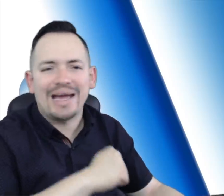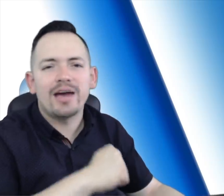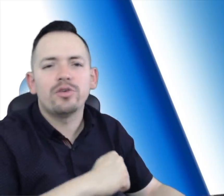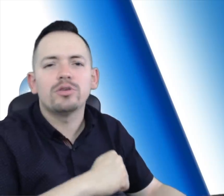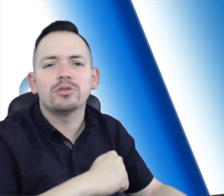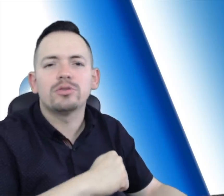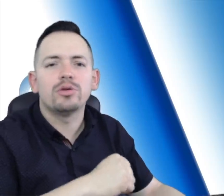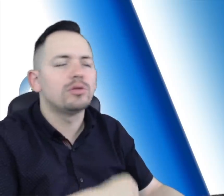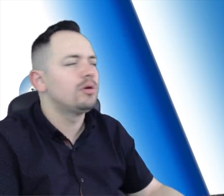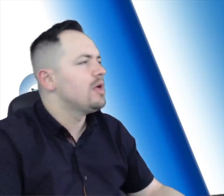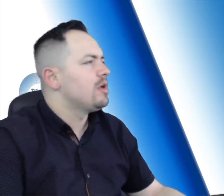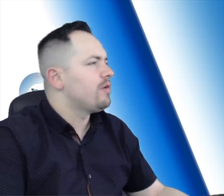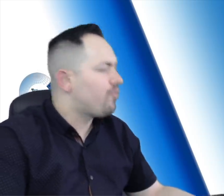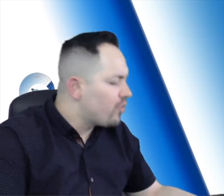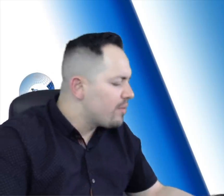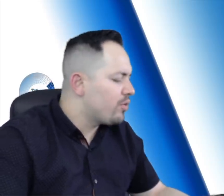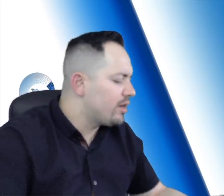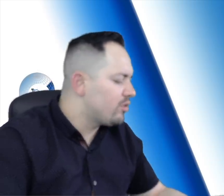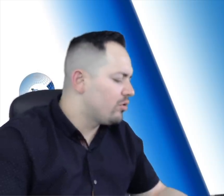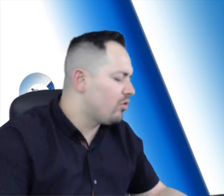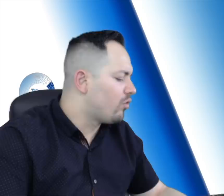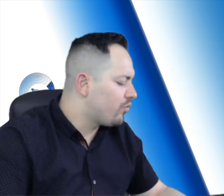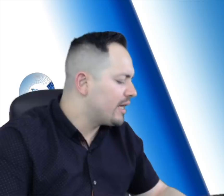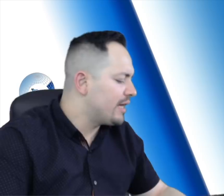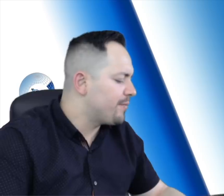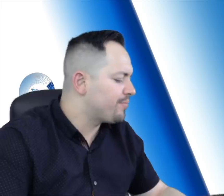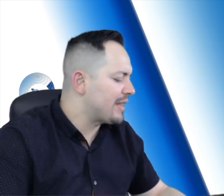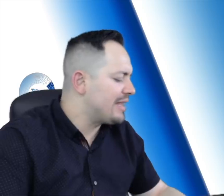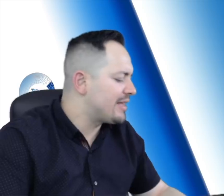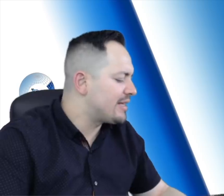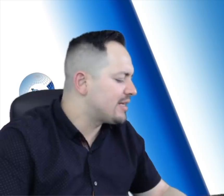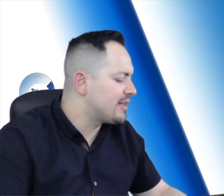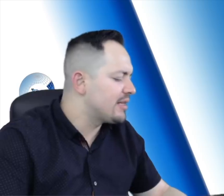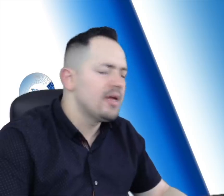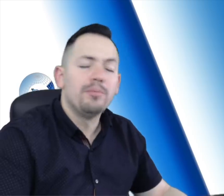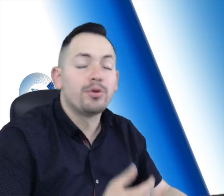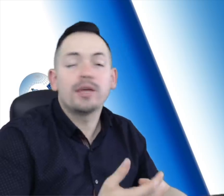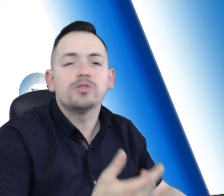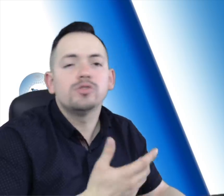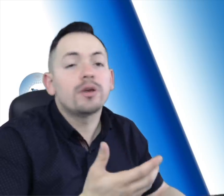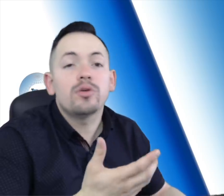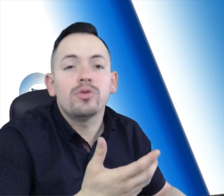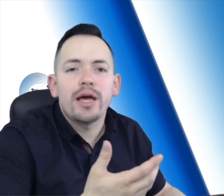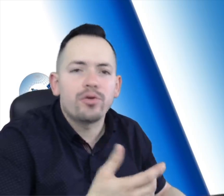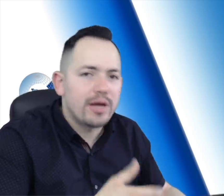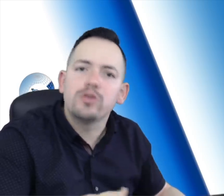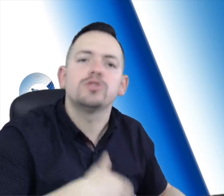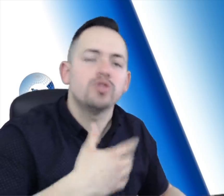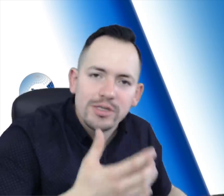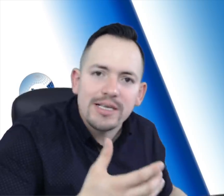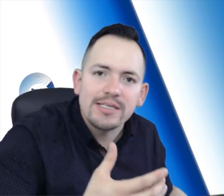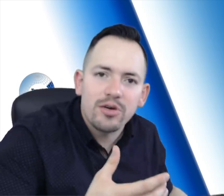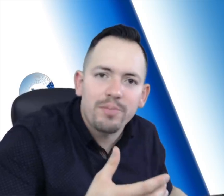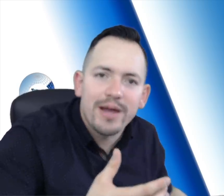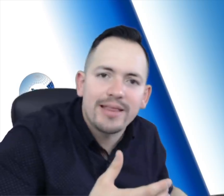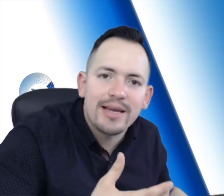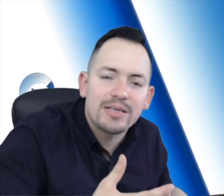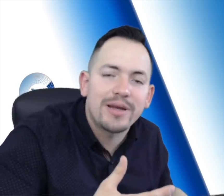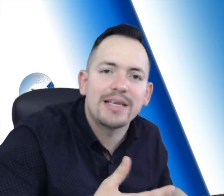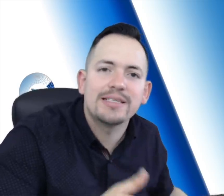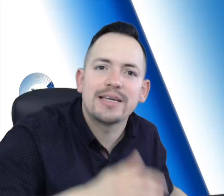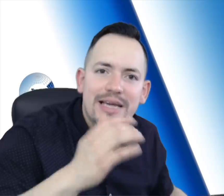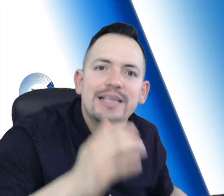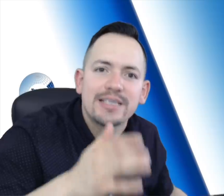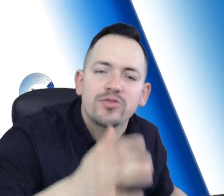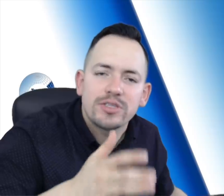le pegaron con todo, fue bueno o fue interesante, porque ellos no recularon, ellos no se hicieron para atrás